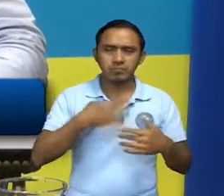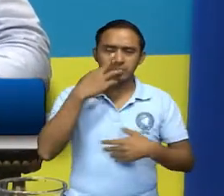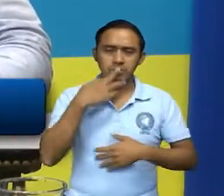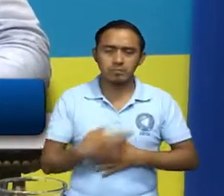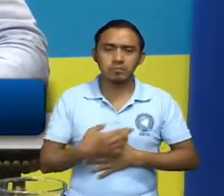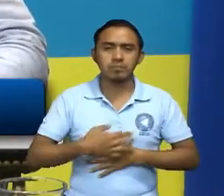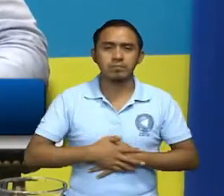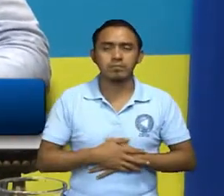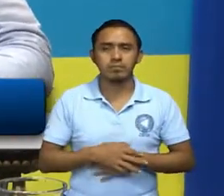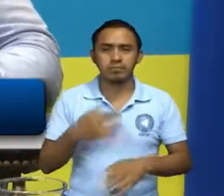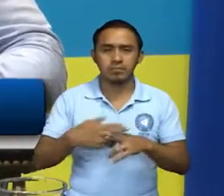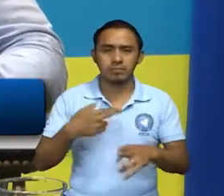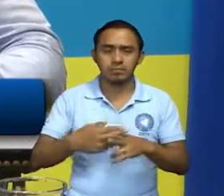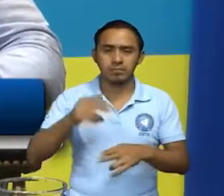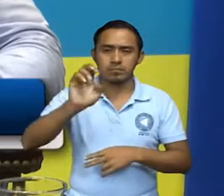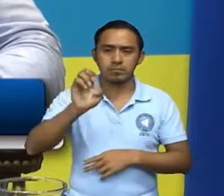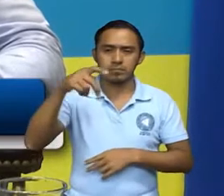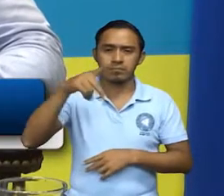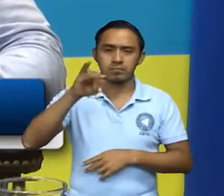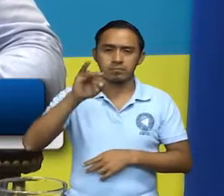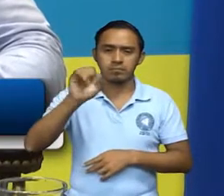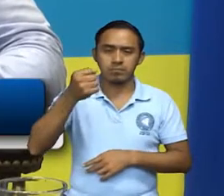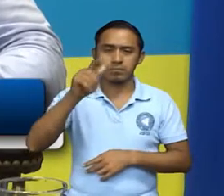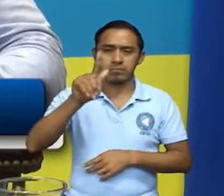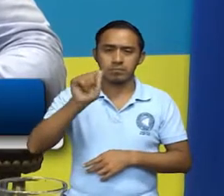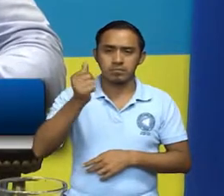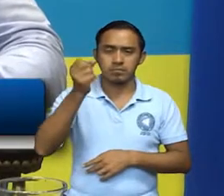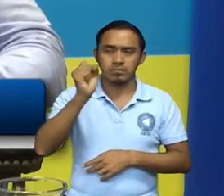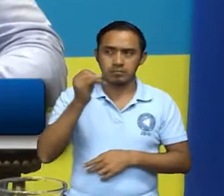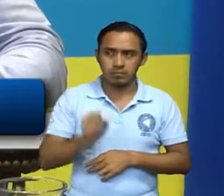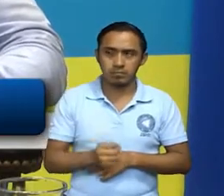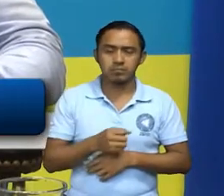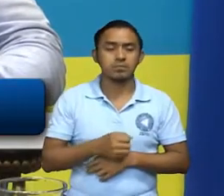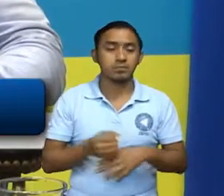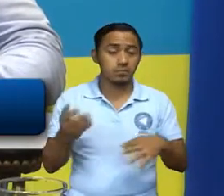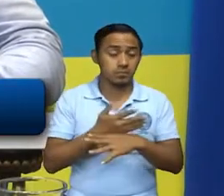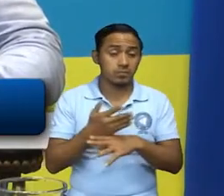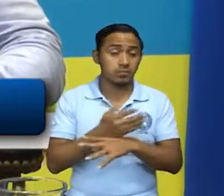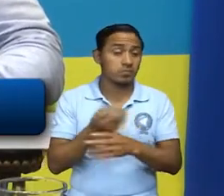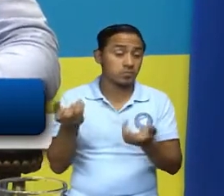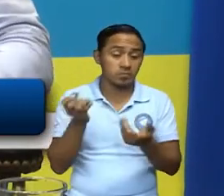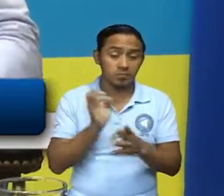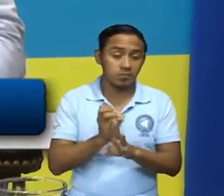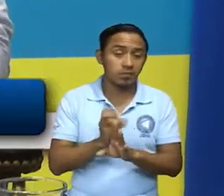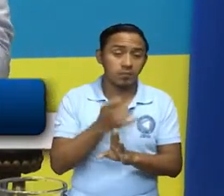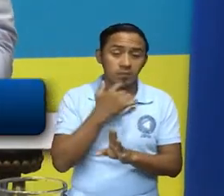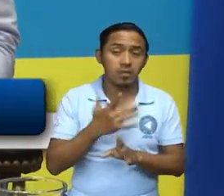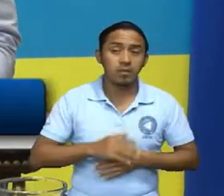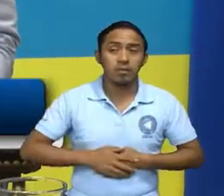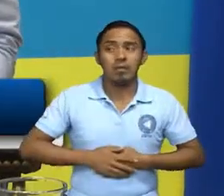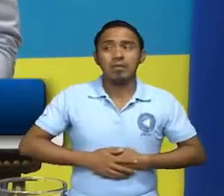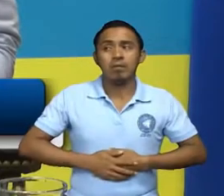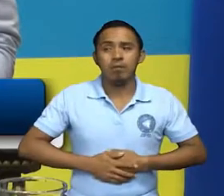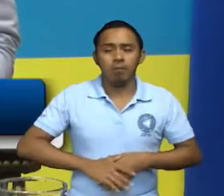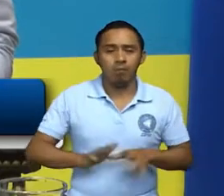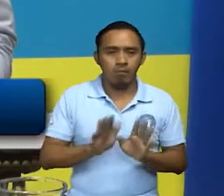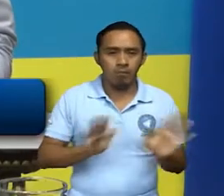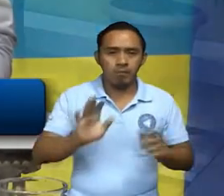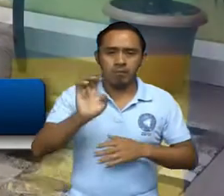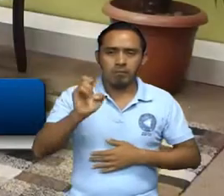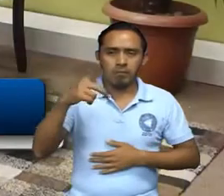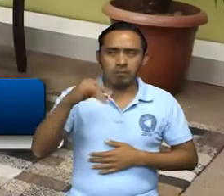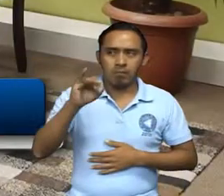sangrado. El término epistaxis se refiere, puede ser por diferentes causas. El epistaxis no es más ni nada menos